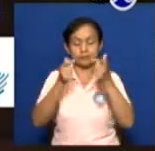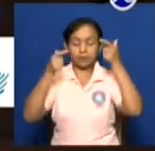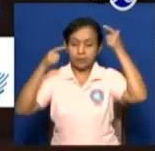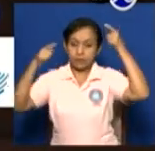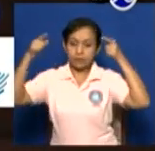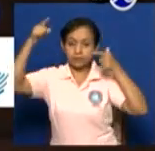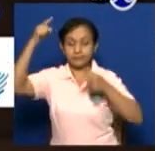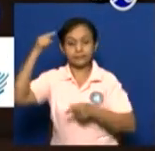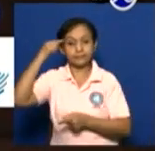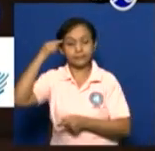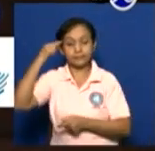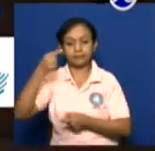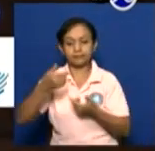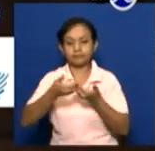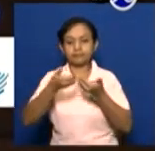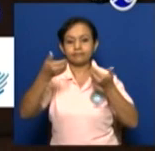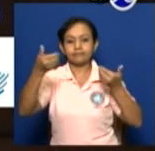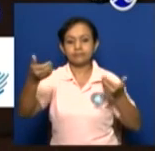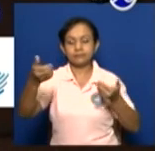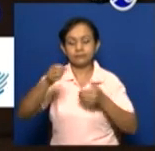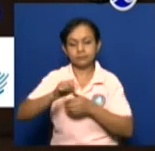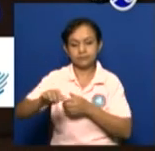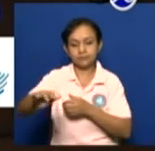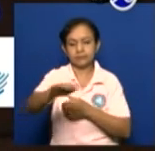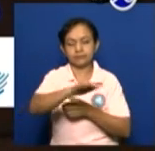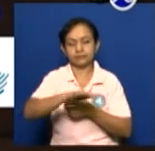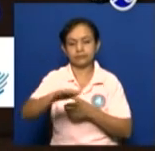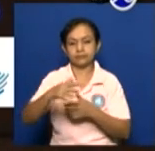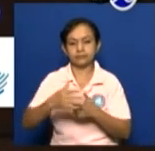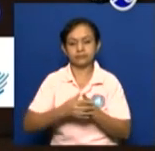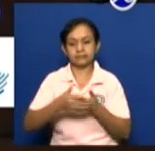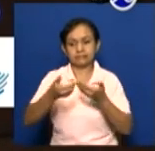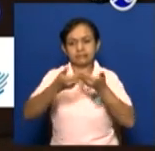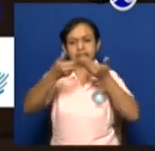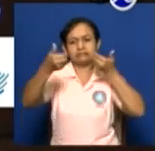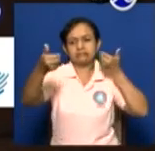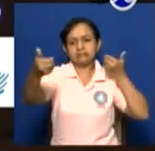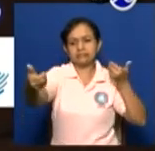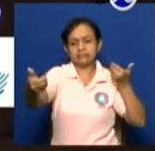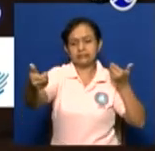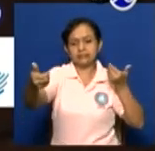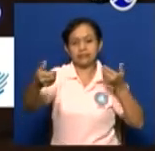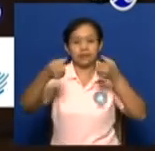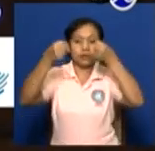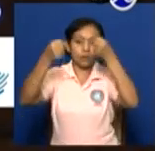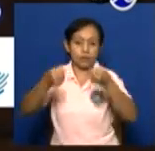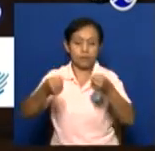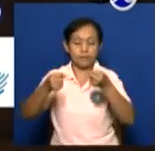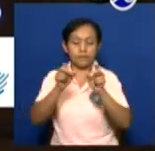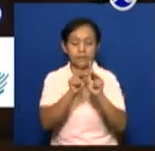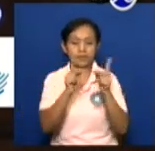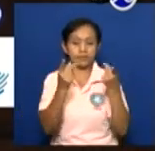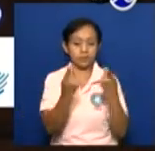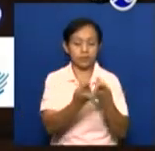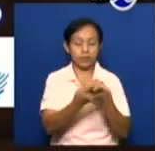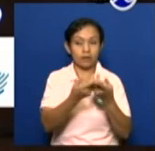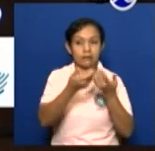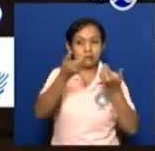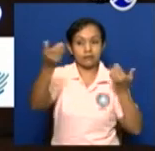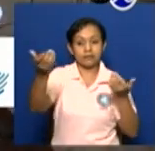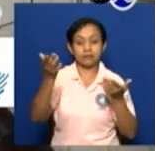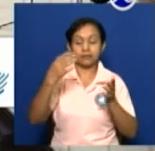Sandino dividen nuestra sociedad y distancian al héroe de su pueblo.